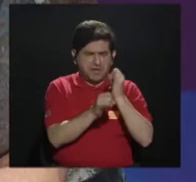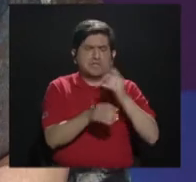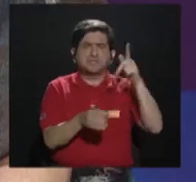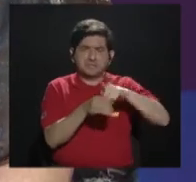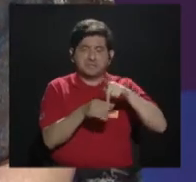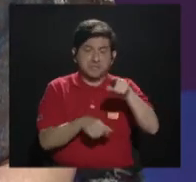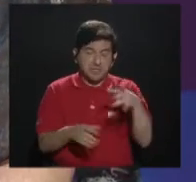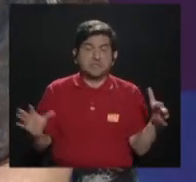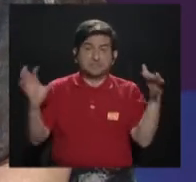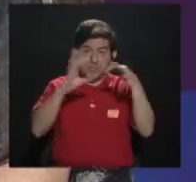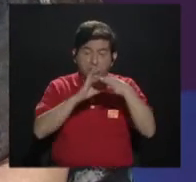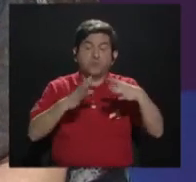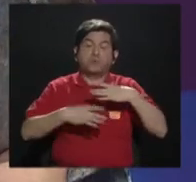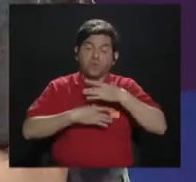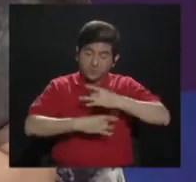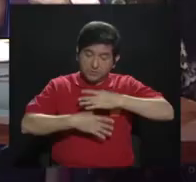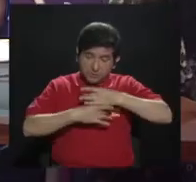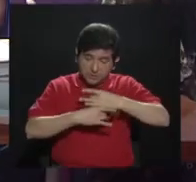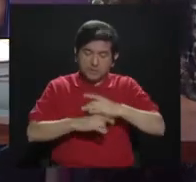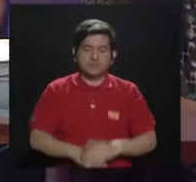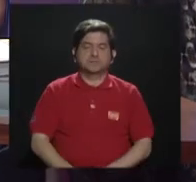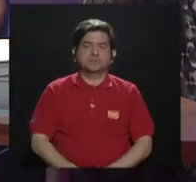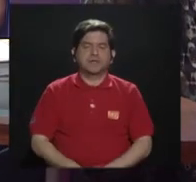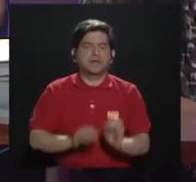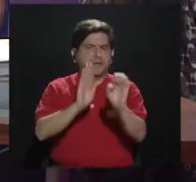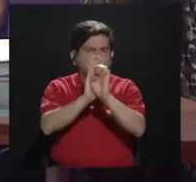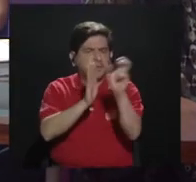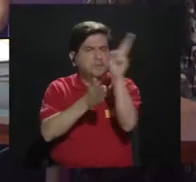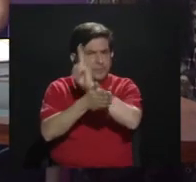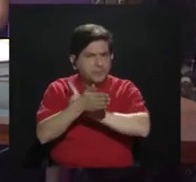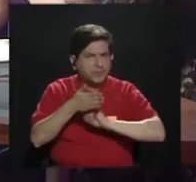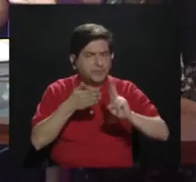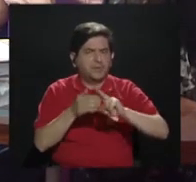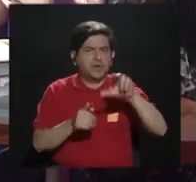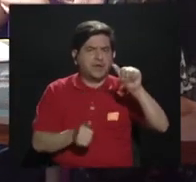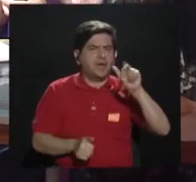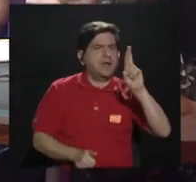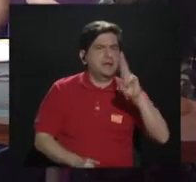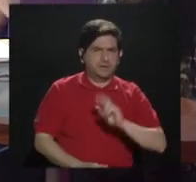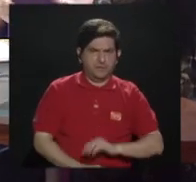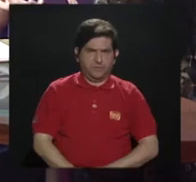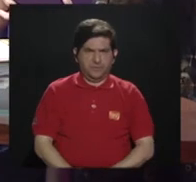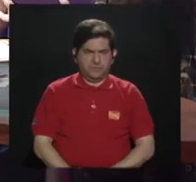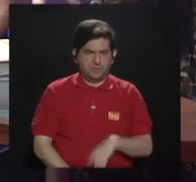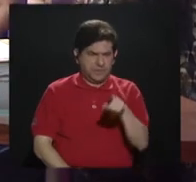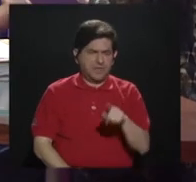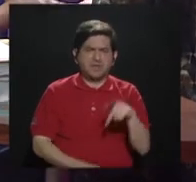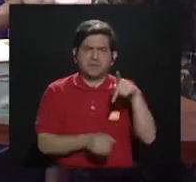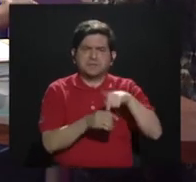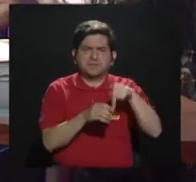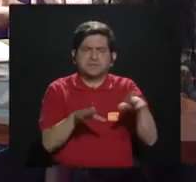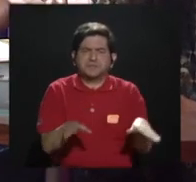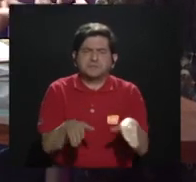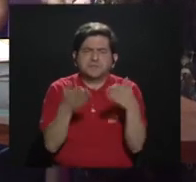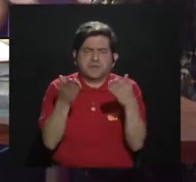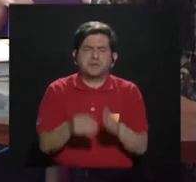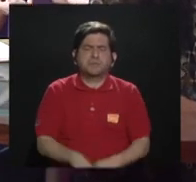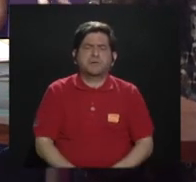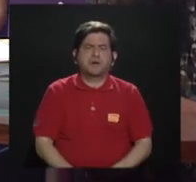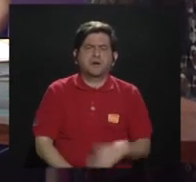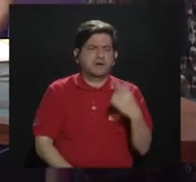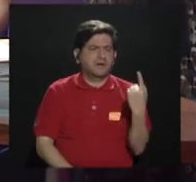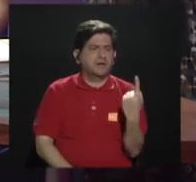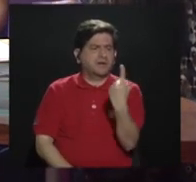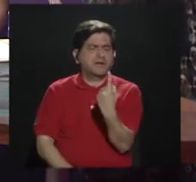interesante también. Y, por ejemplo, las universidades, Ana Ruth, ¿cómo se involucraron? ¿Qué